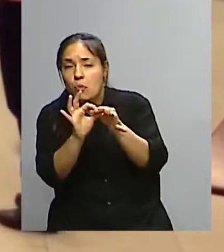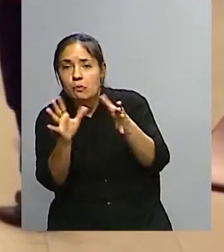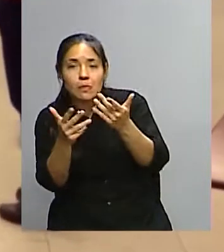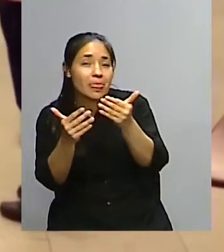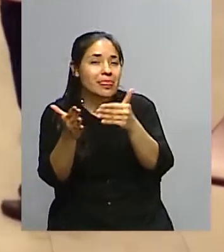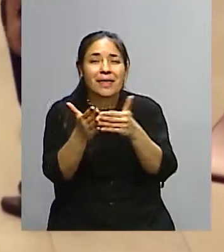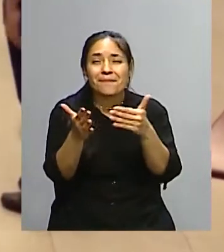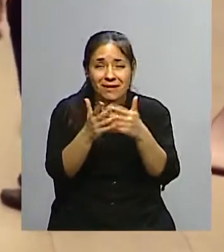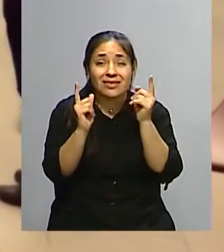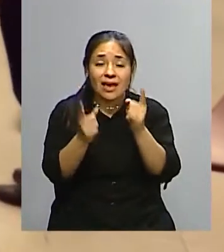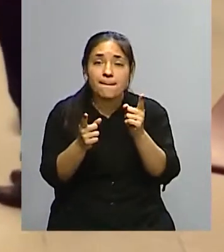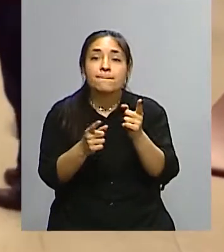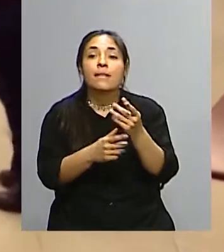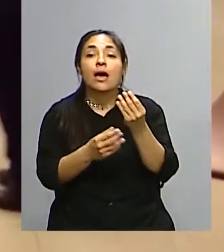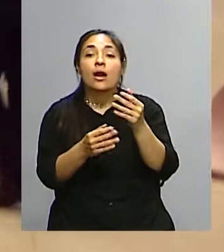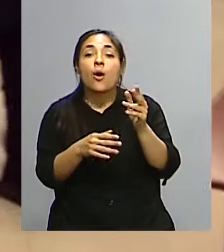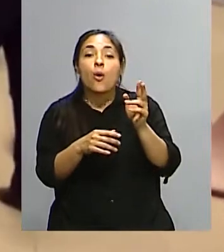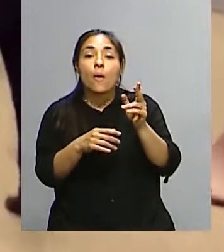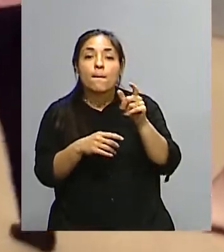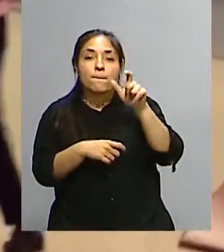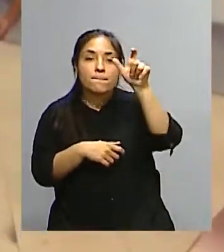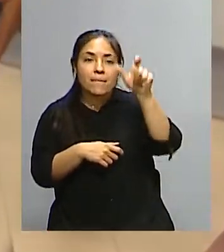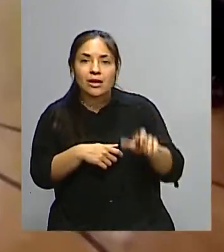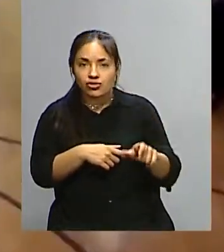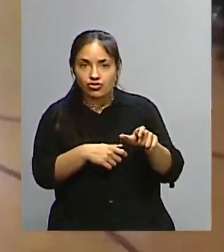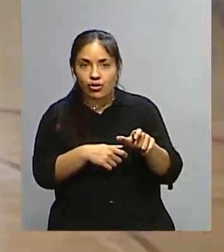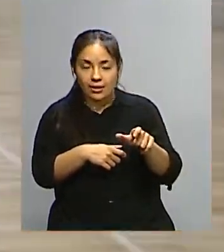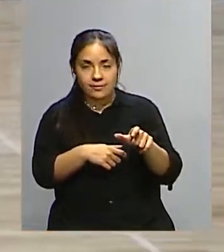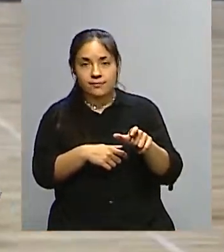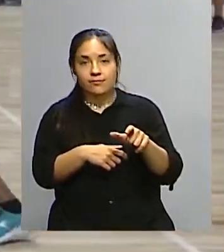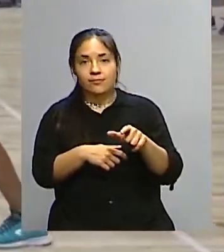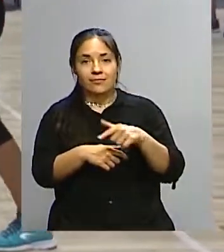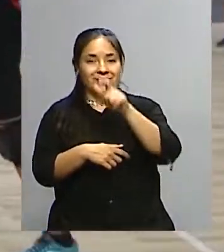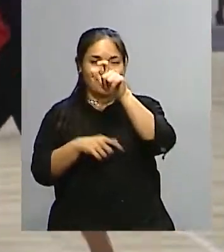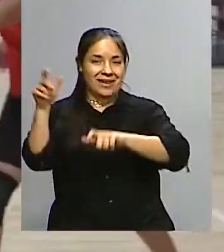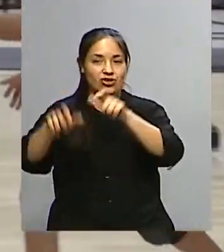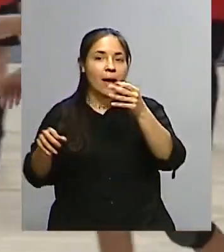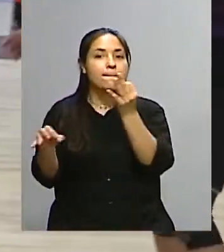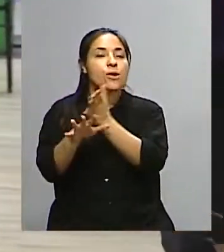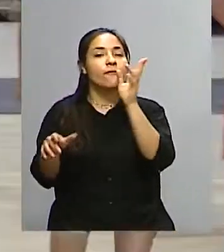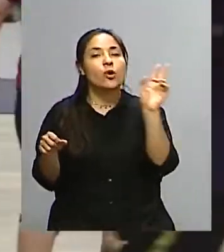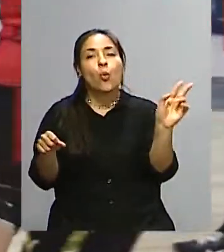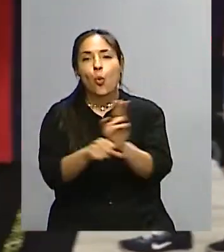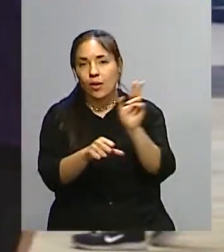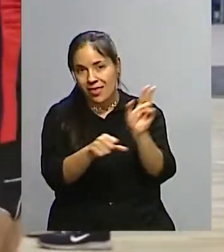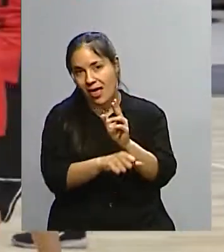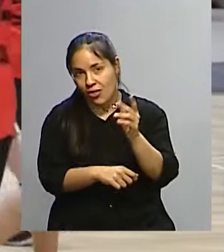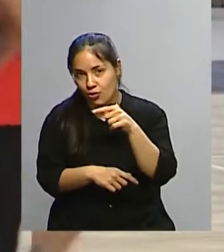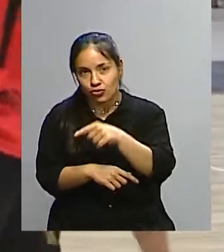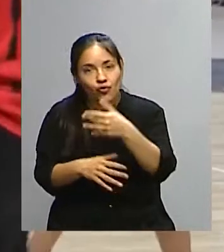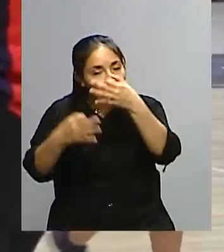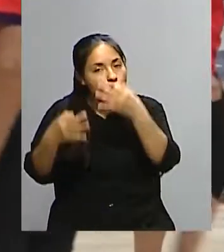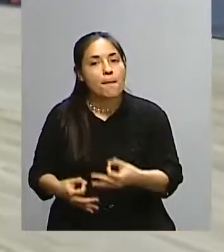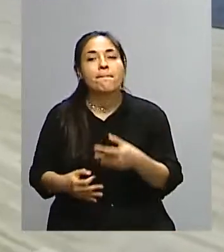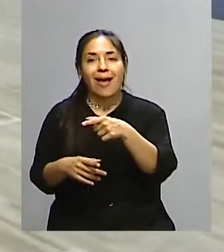formación, que es algo muy importante, de quienes brindan cuidados formales, porque si bien hay toda una esfera que está